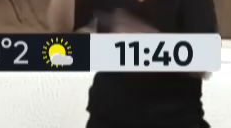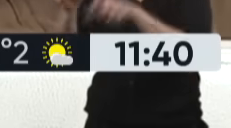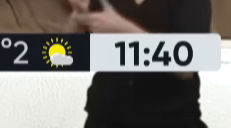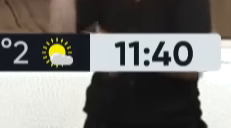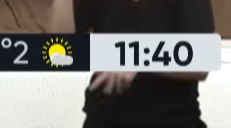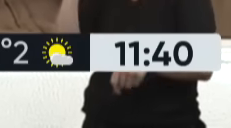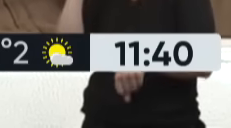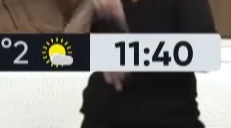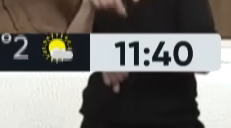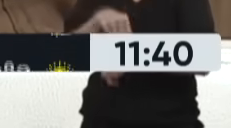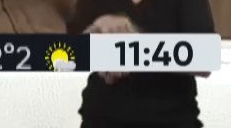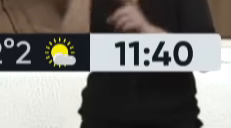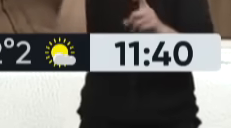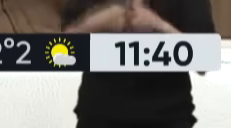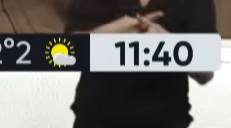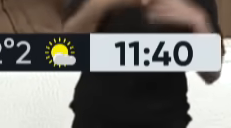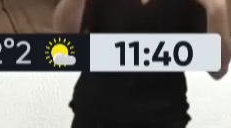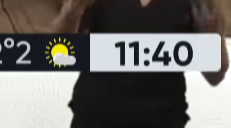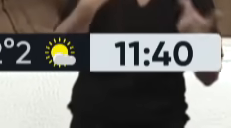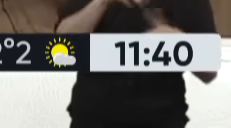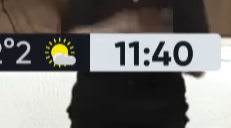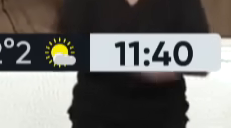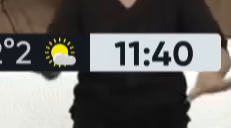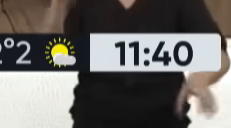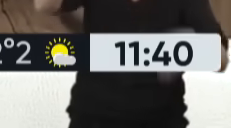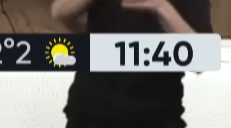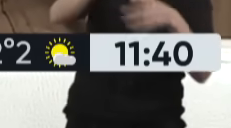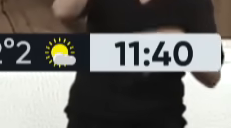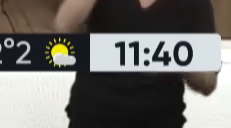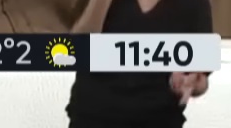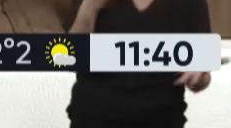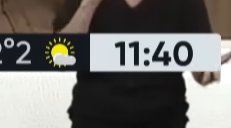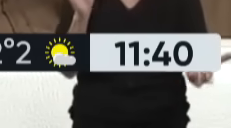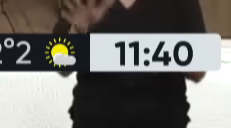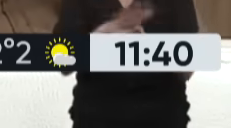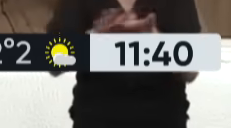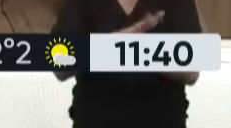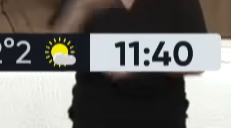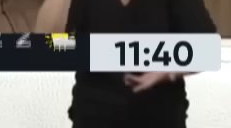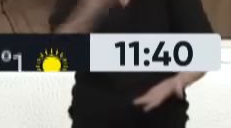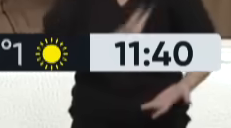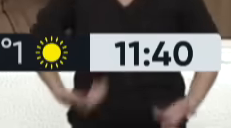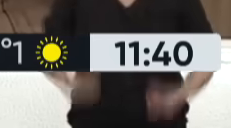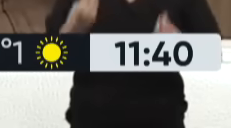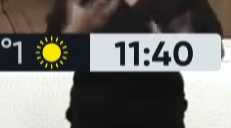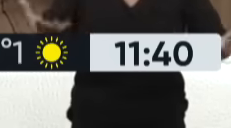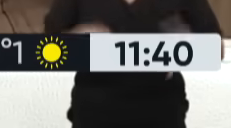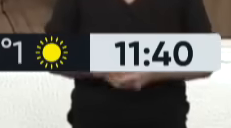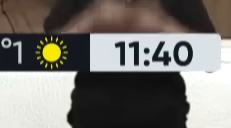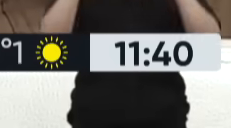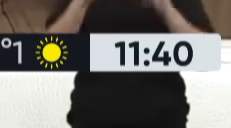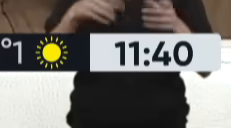supuesto, sufren los chicos que tienen estas enfermedades? Y al respecto de la audiencia por la